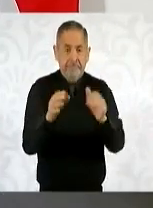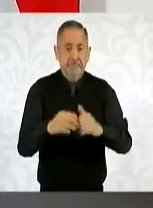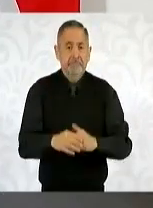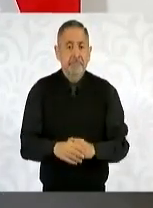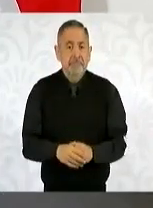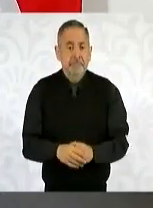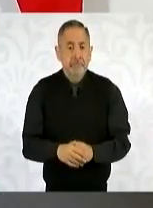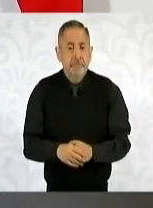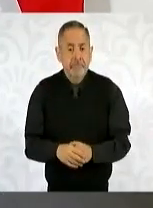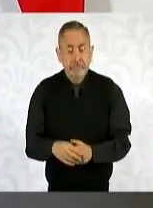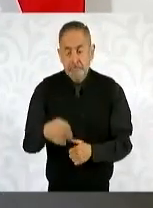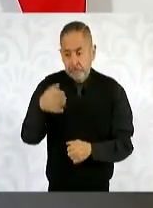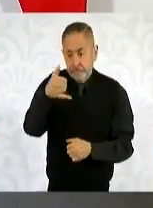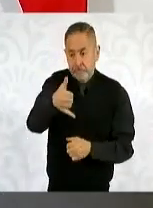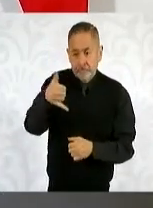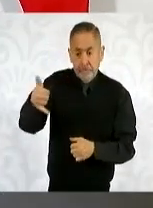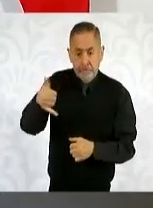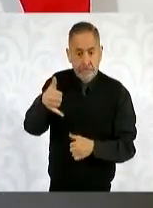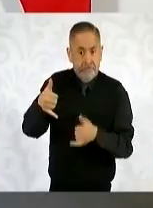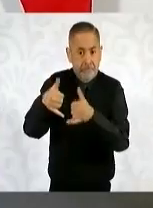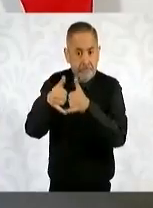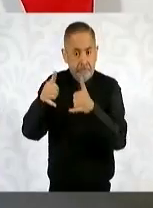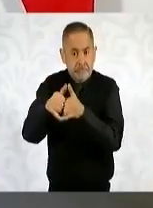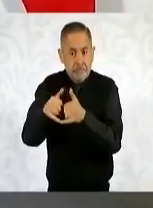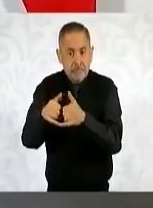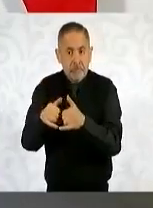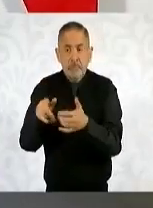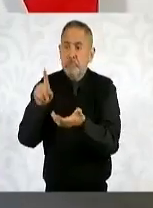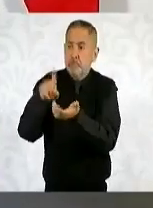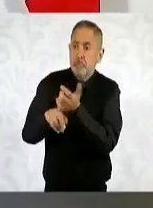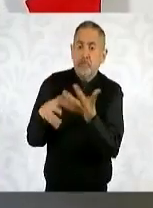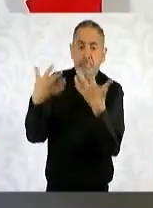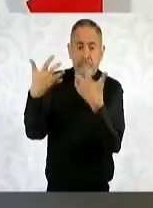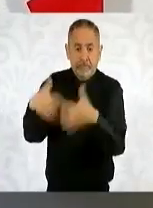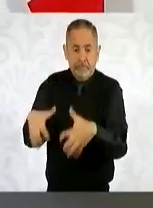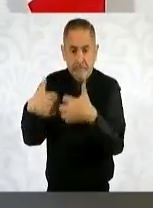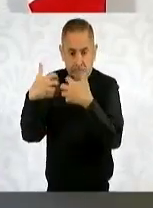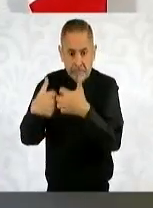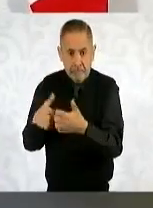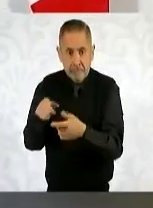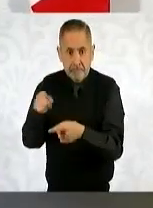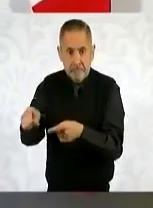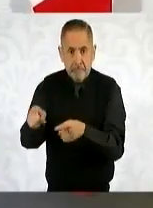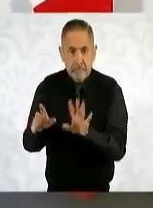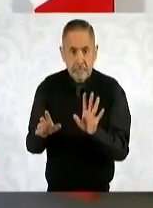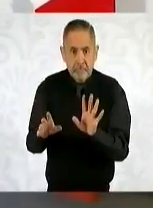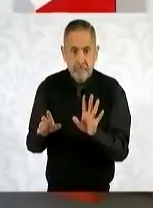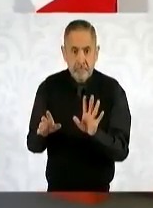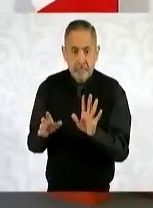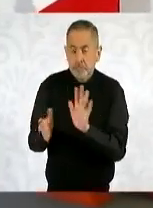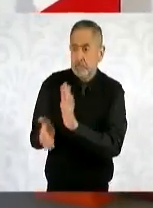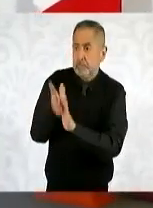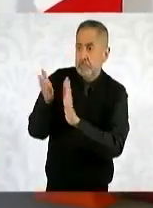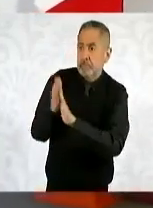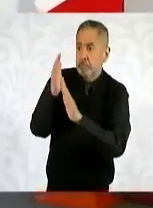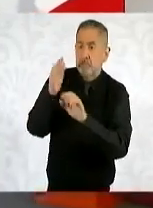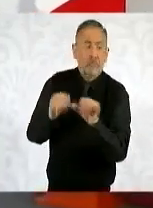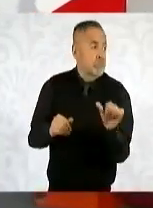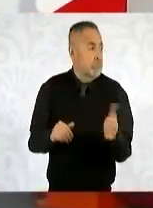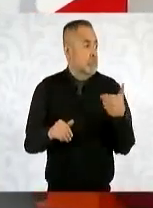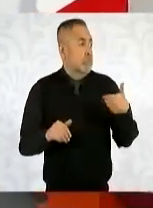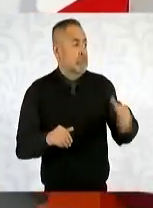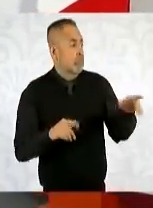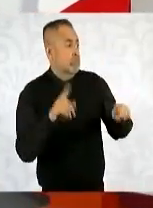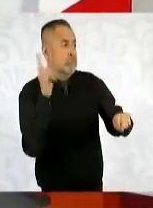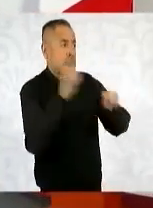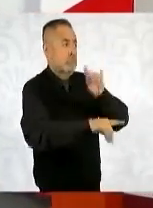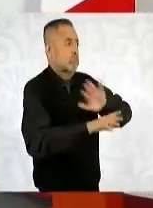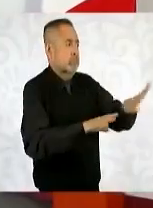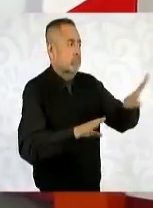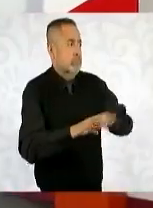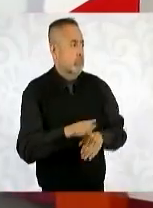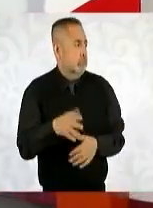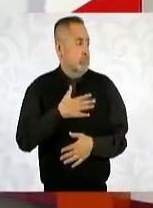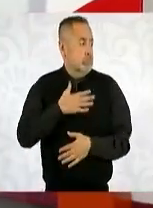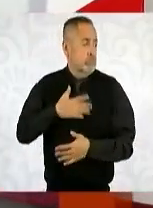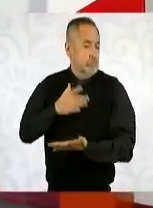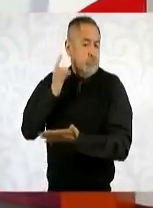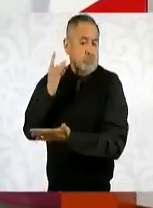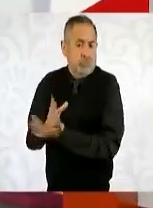el que Infonavit vaya a tener una empresa constructora no quiere decir que ahora ya no van a poder construir los desarrolladores privados, nada que